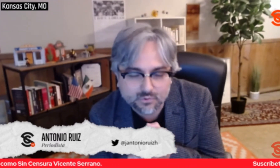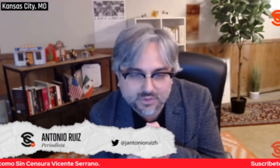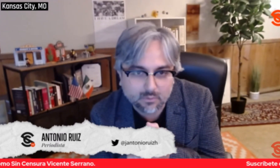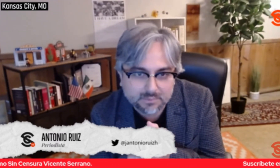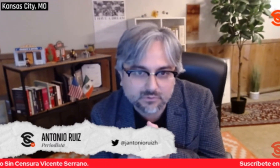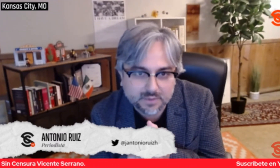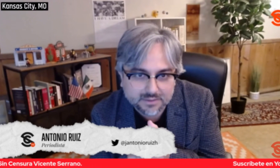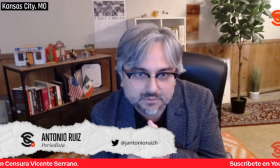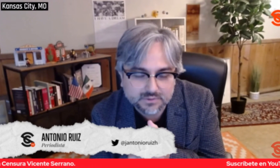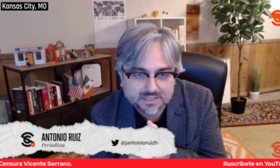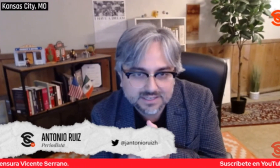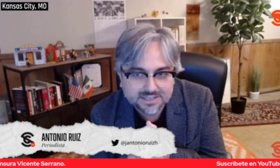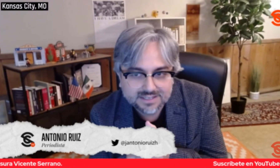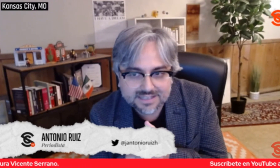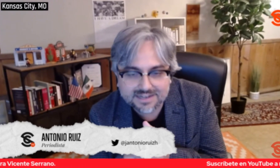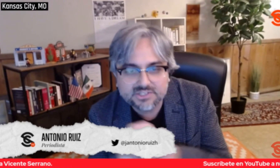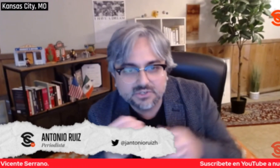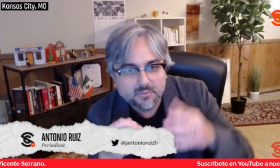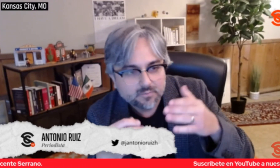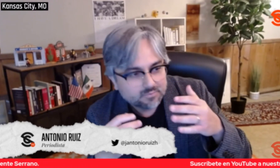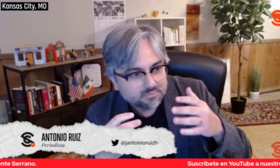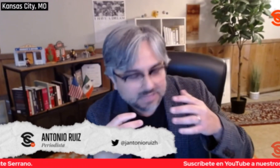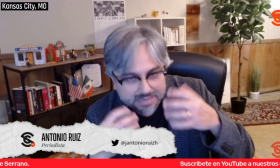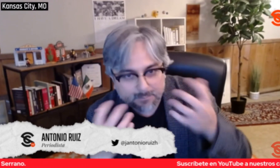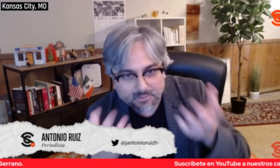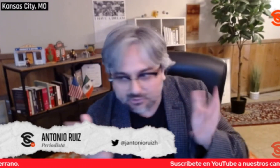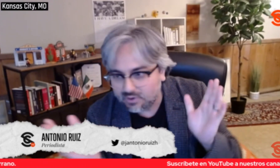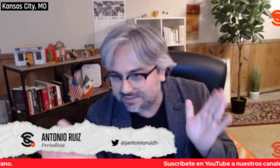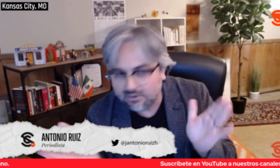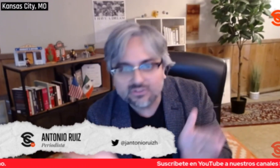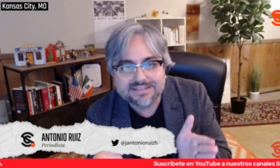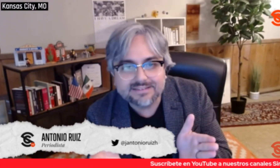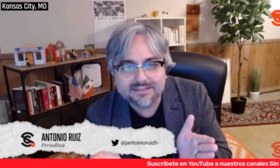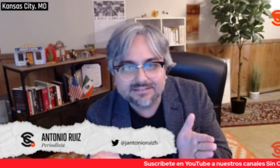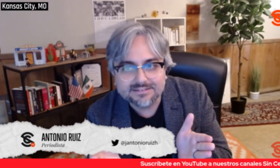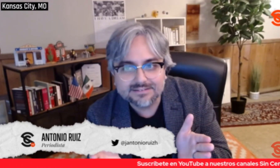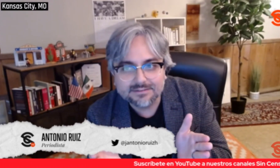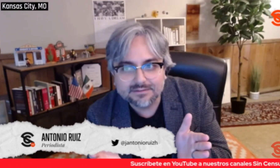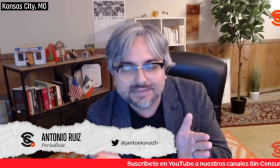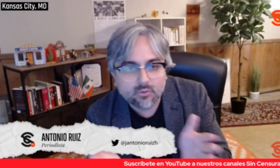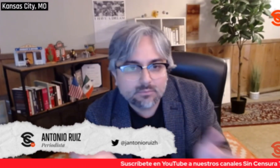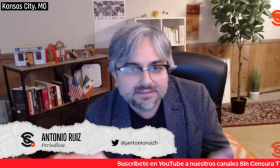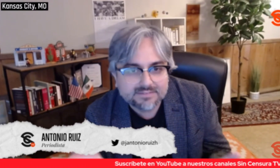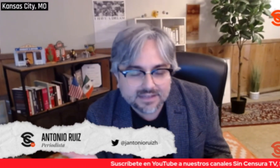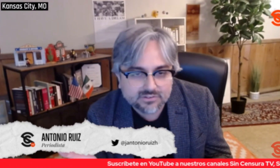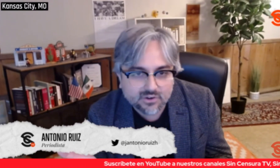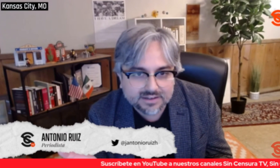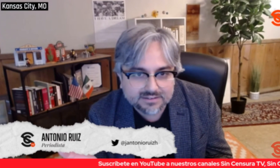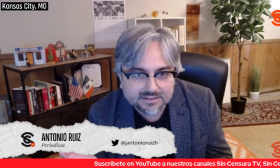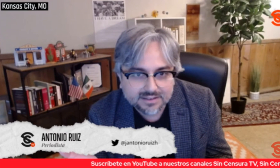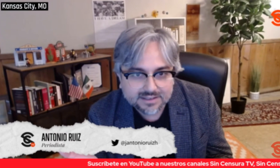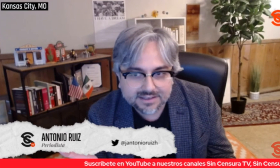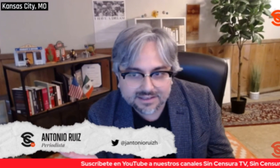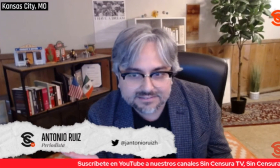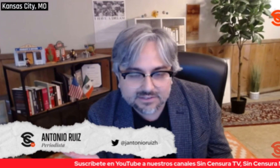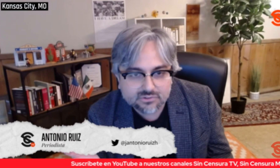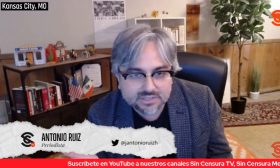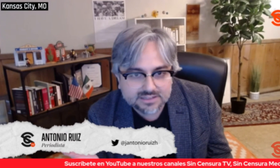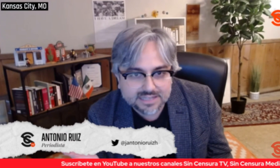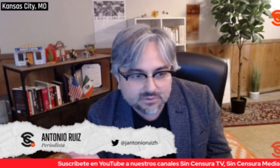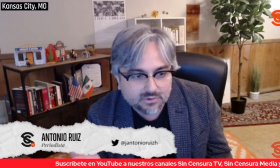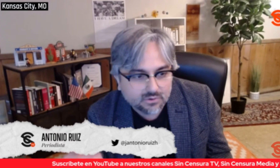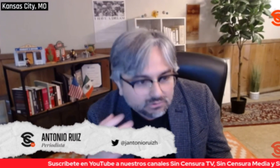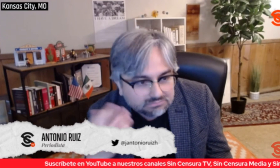telenovela Todos contra López Obrador. Y han puesto en lugar de noticias, pseudoinvestigaciones que